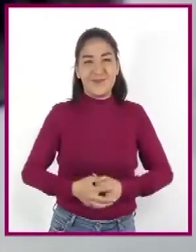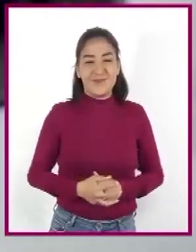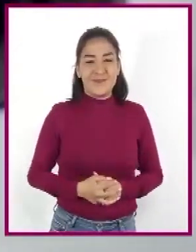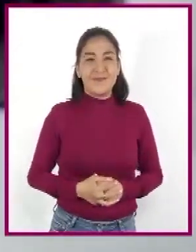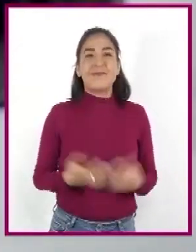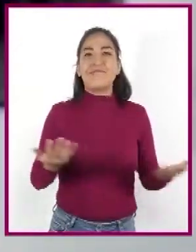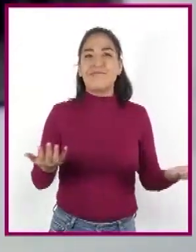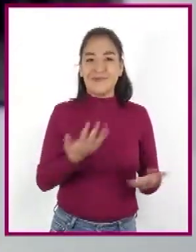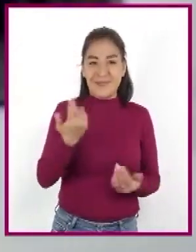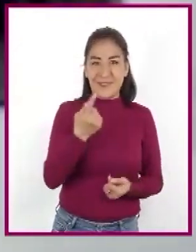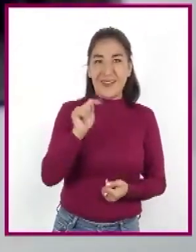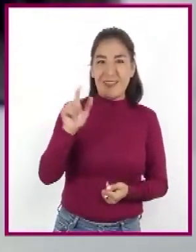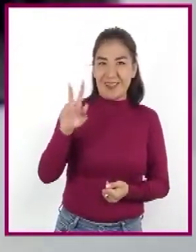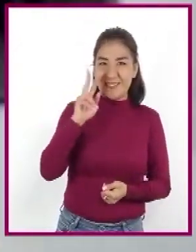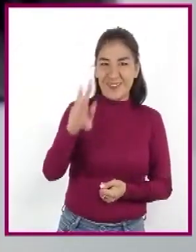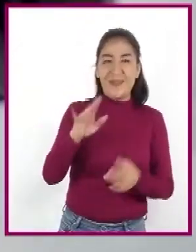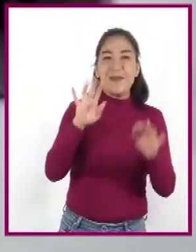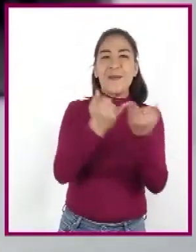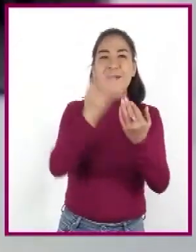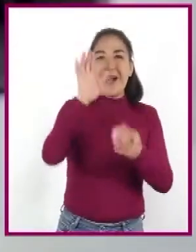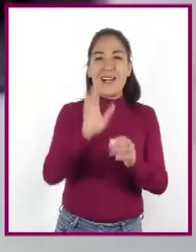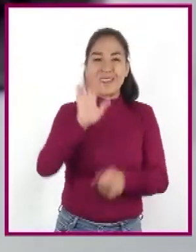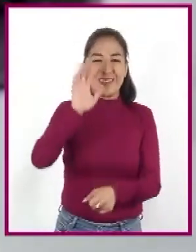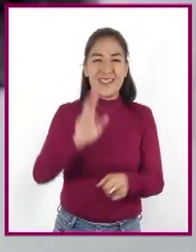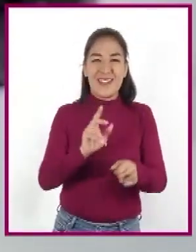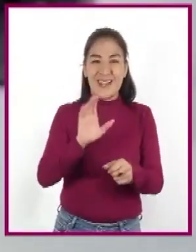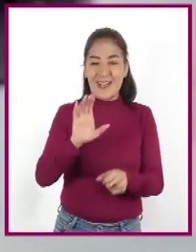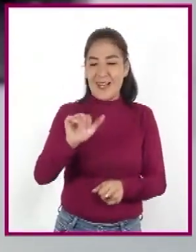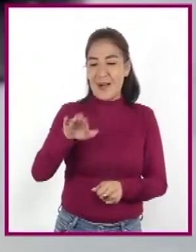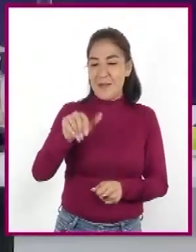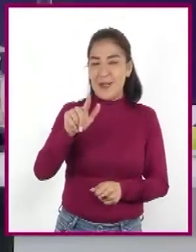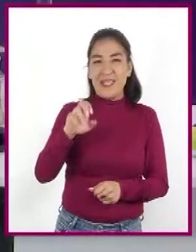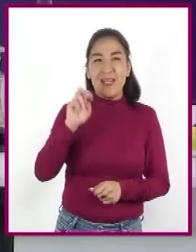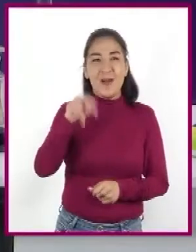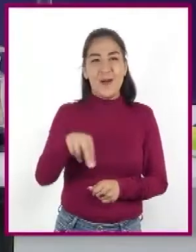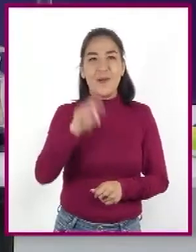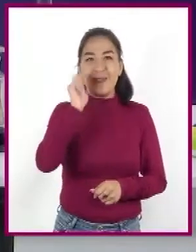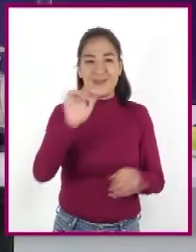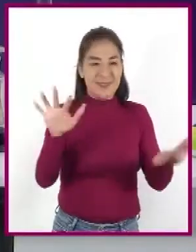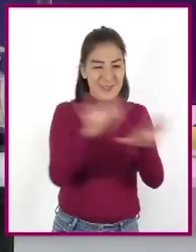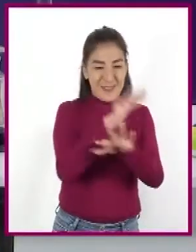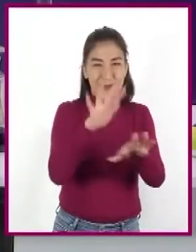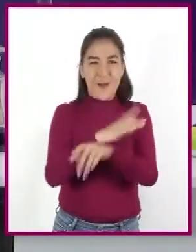¿Qué tal se ve? Camaleónico. Precioso el cambio.